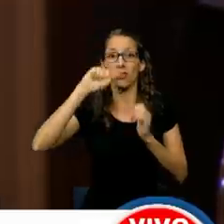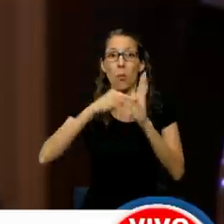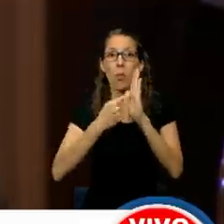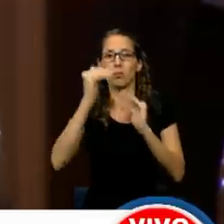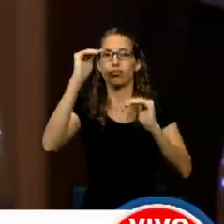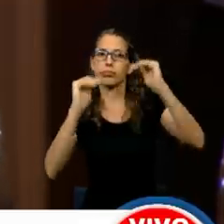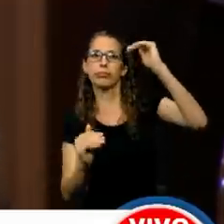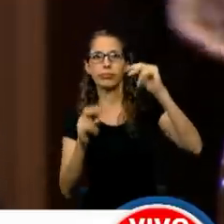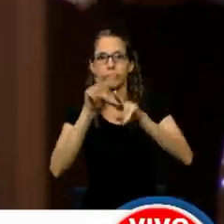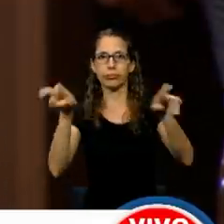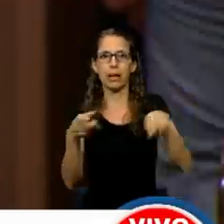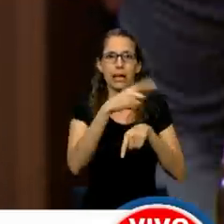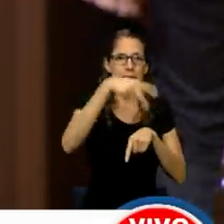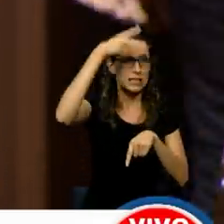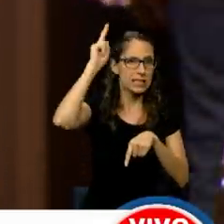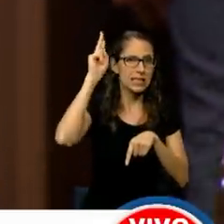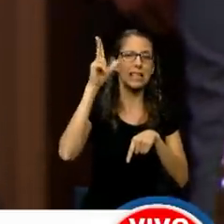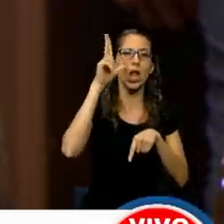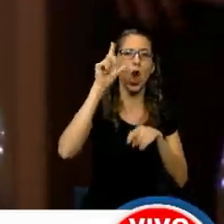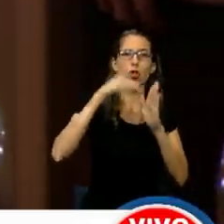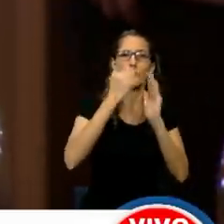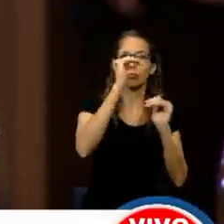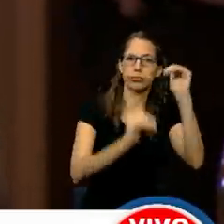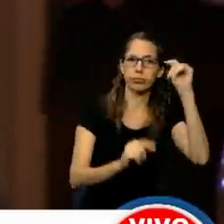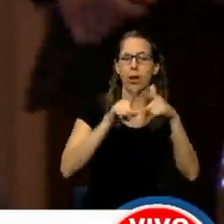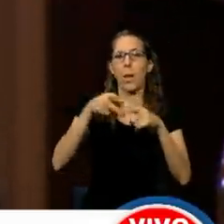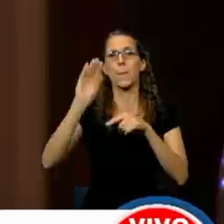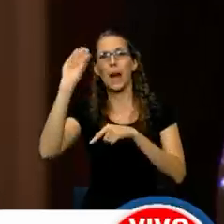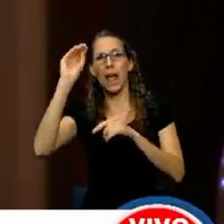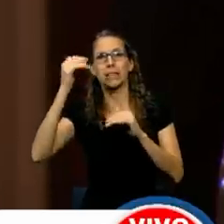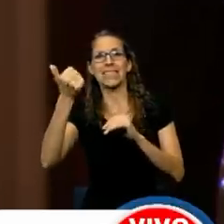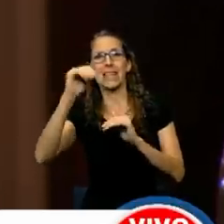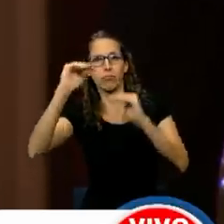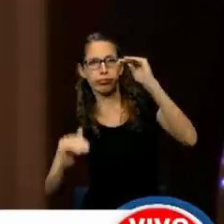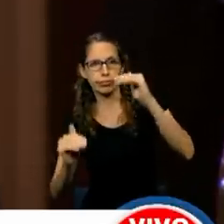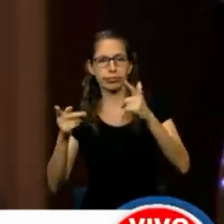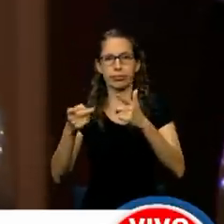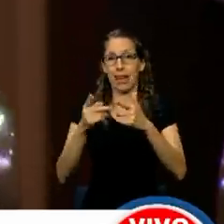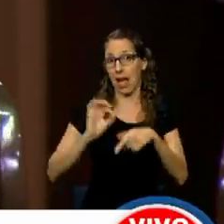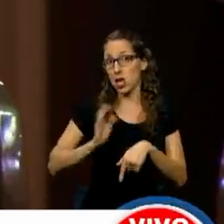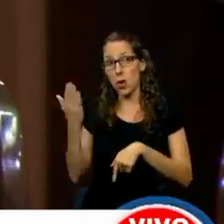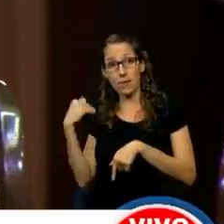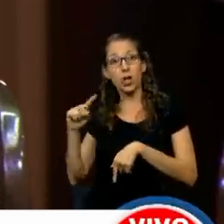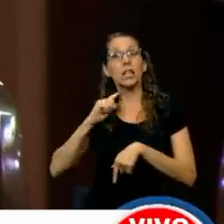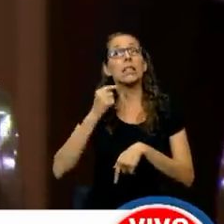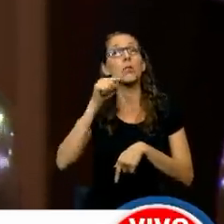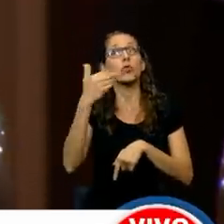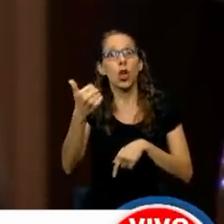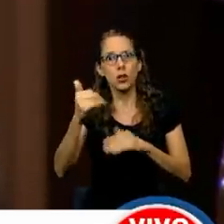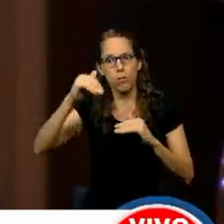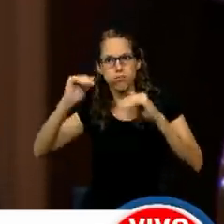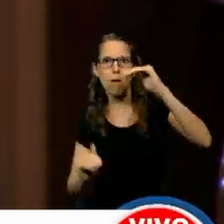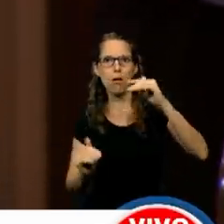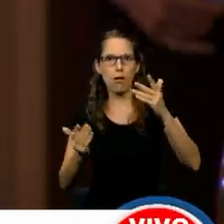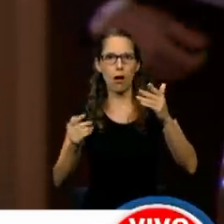déficit fiscal chile con 8 puntos de déficit fiscal brasil con 6 puntos que tuvo el año pasado 13 puntos 6 de déficit fiscal